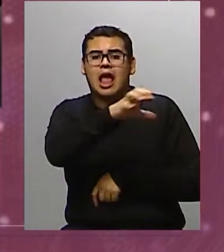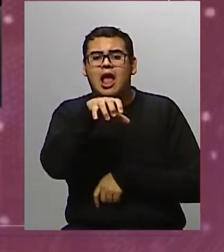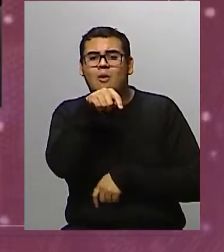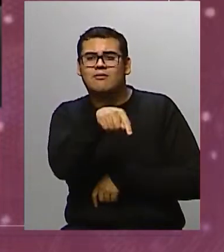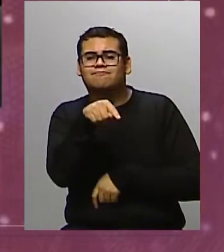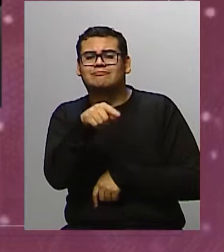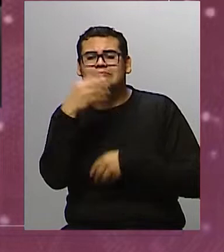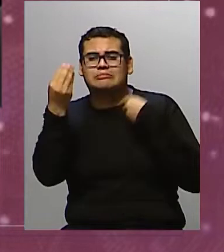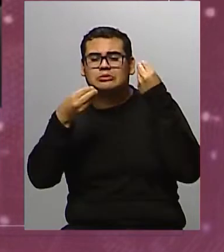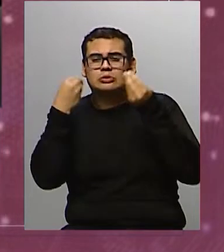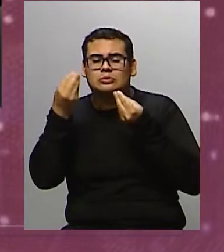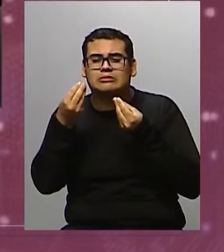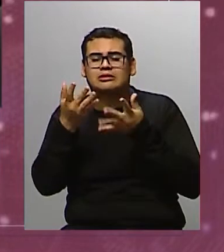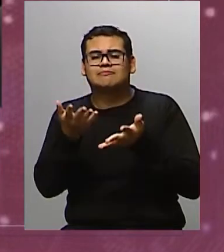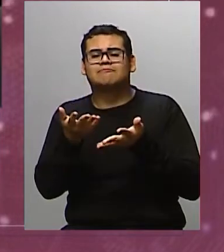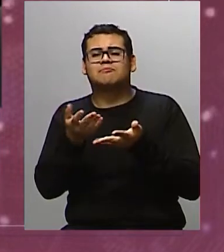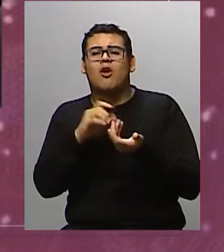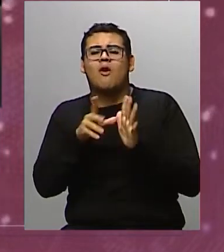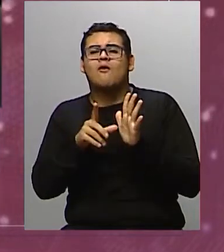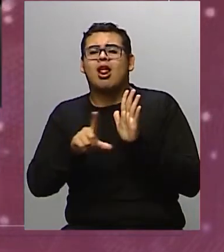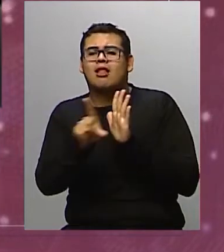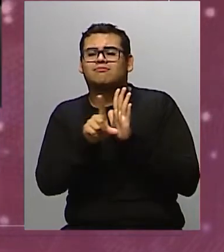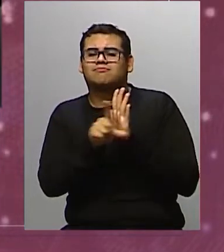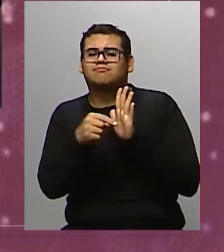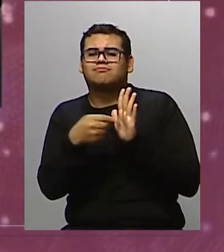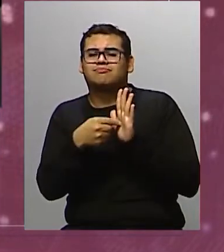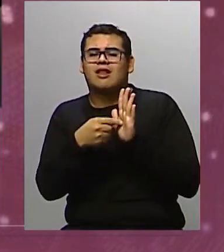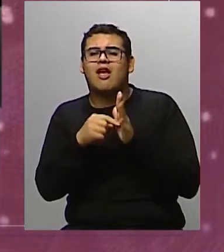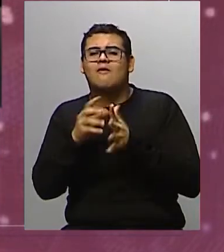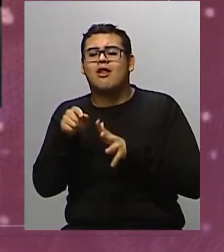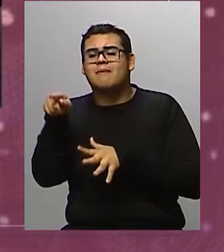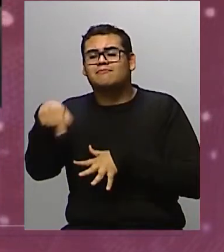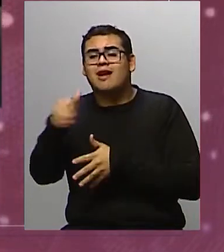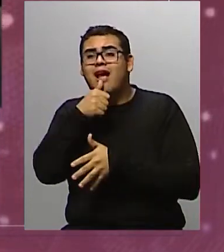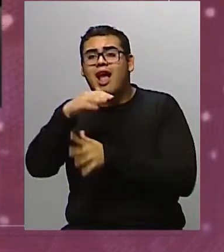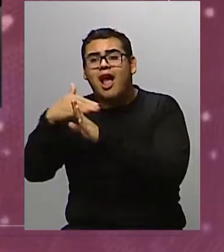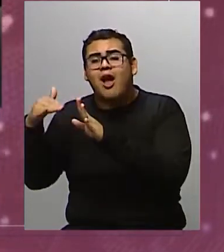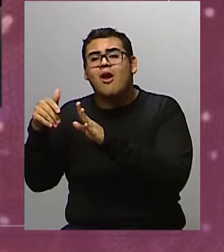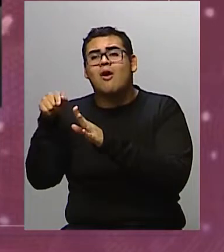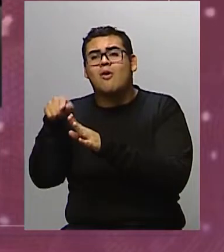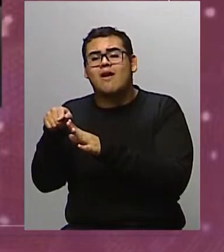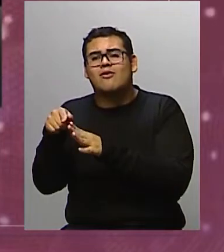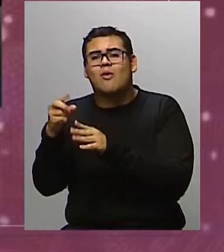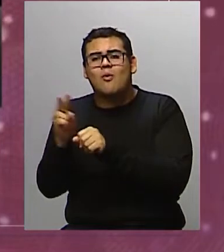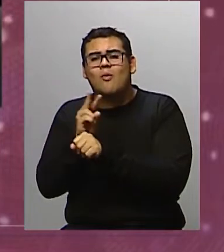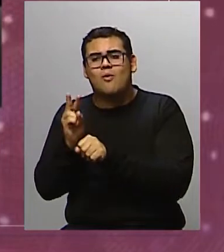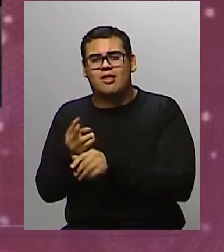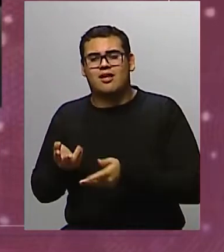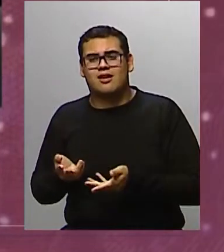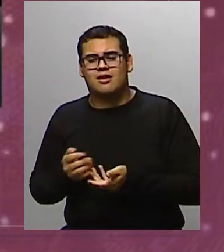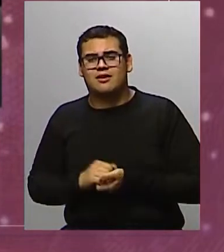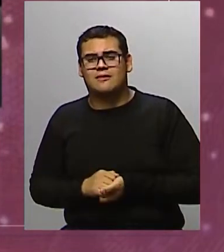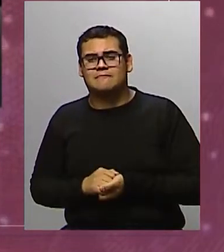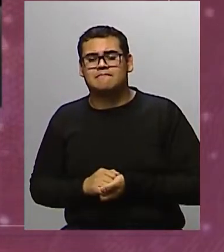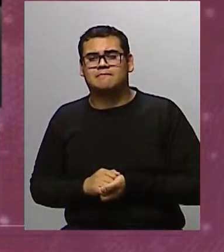bueno, reclaman un poquito esto del agua para esos humedales. Y de otro lado se nos dice, bueno, hay una legislación del agua que en realidad